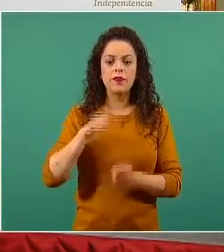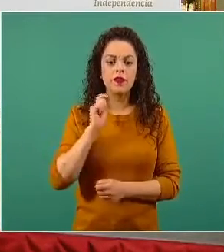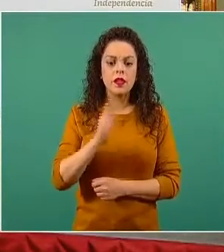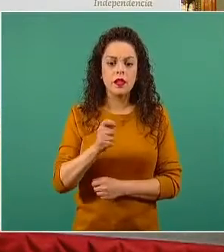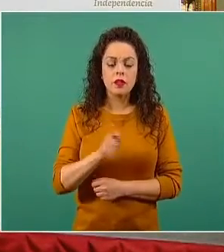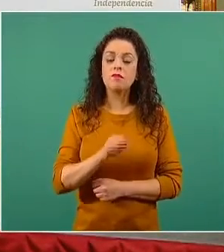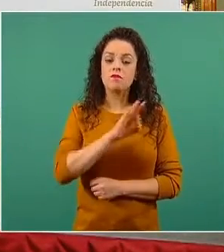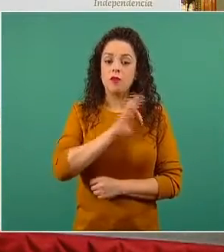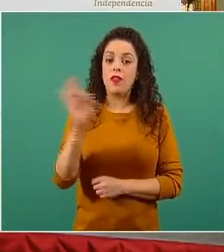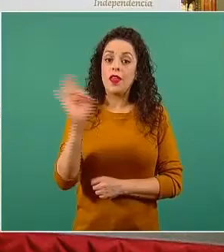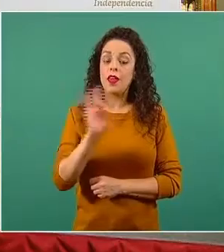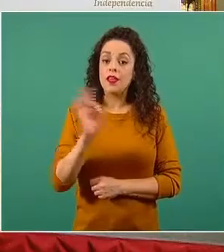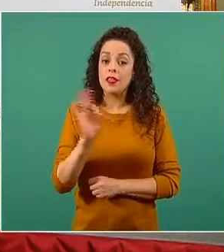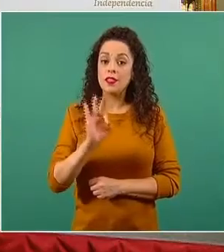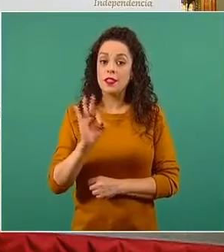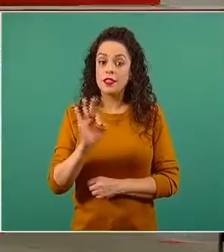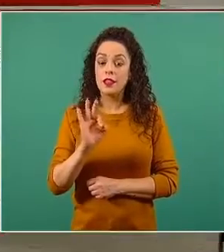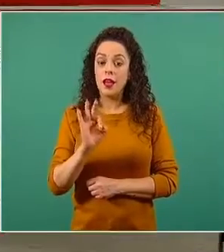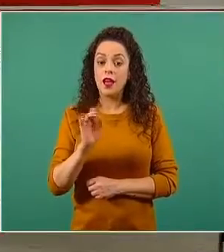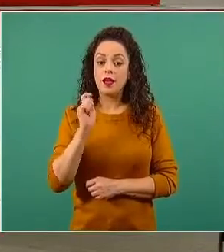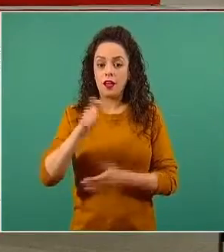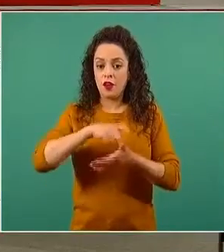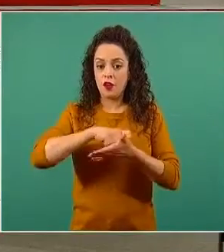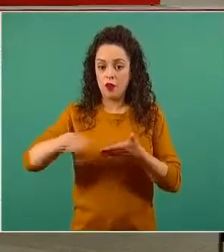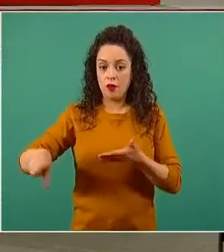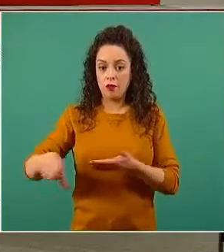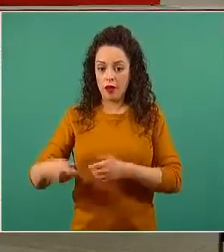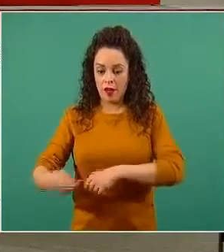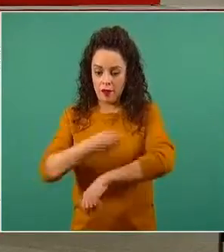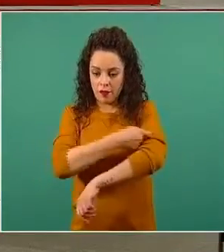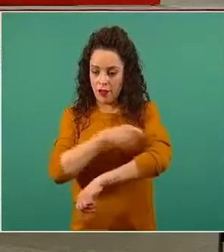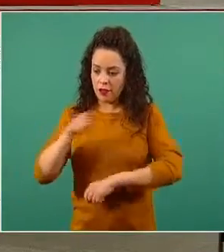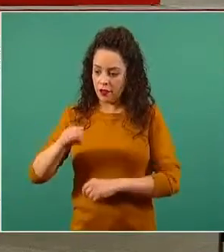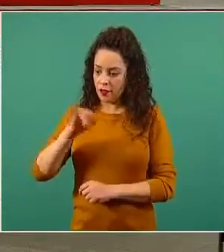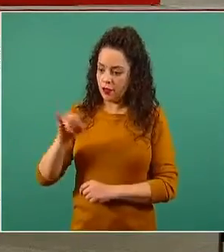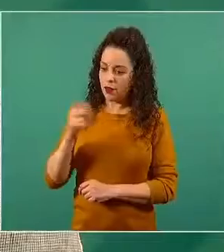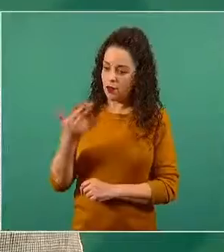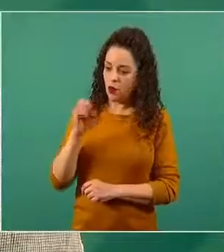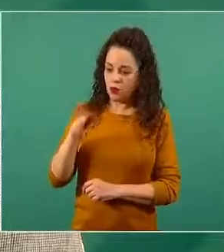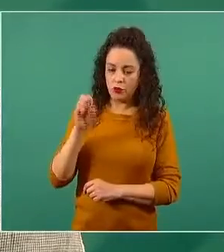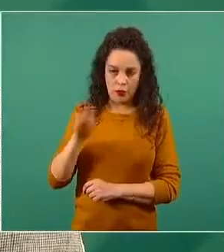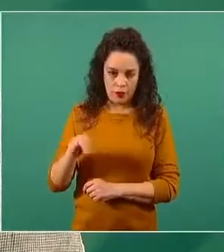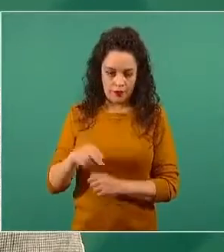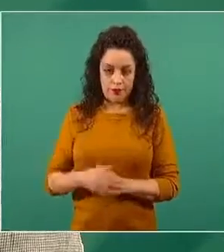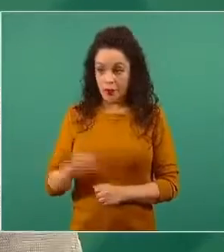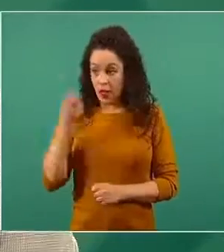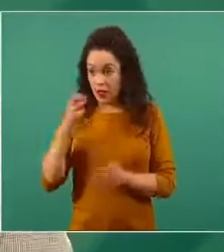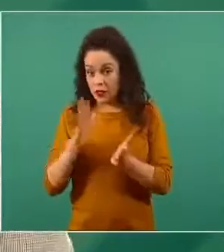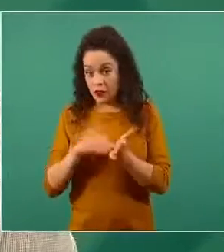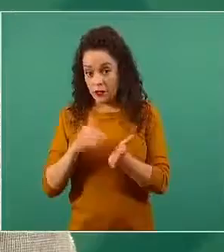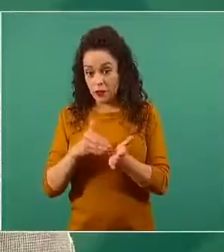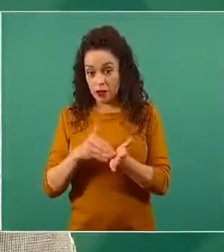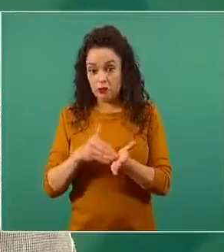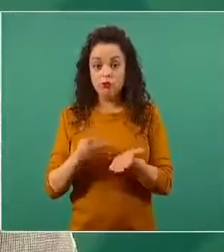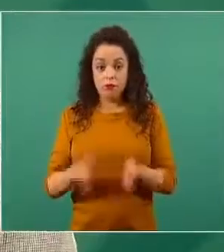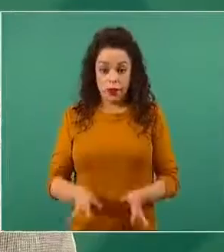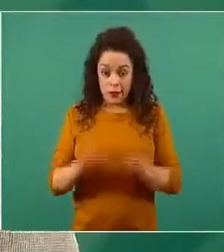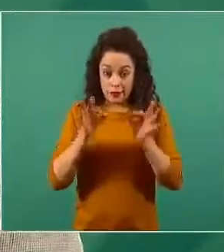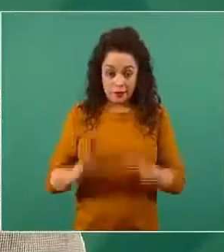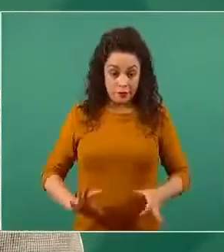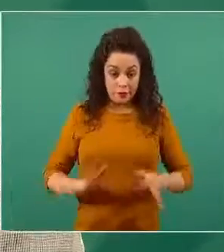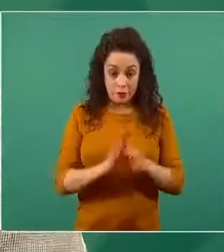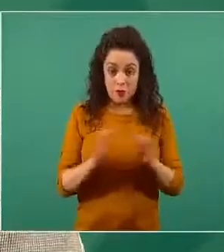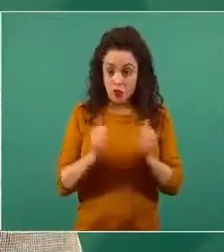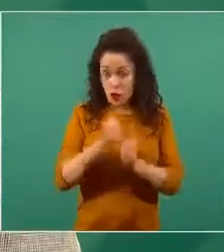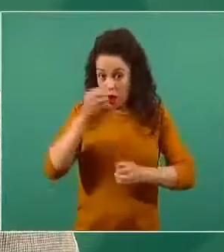las posibilidades de contratar la vacuna Johnson & Johnson. Ese documento no es jurídicamente vinculante, no